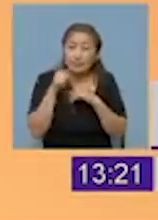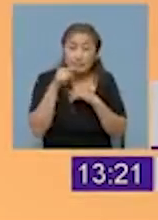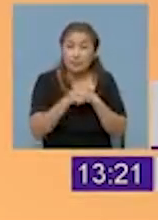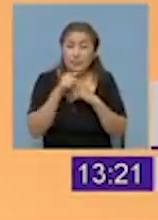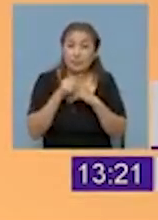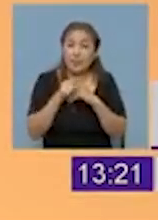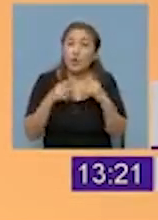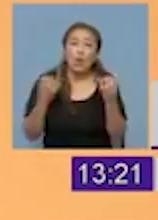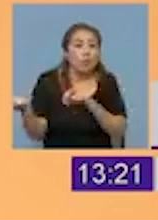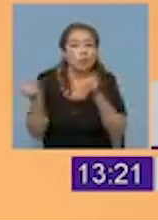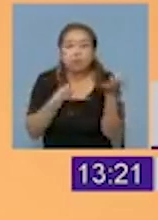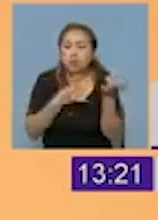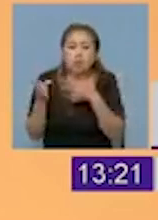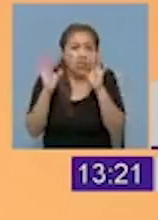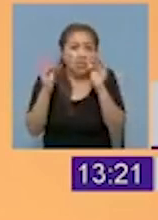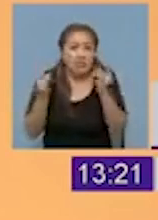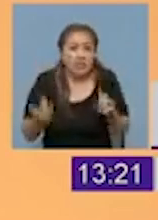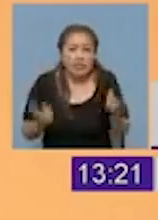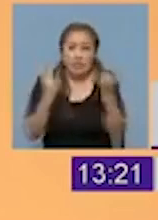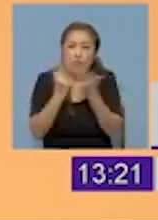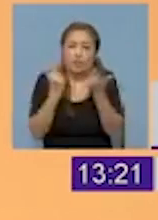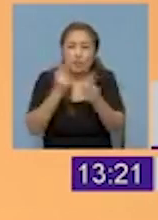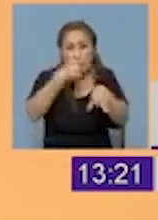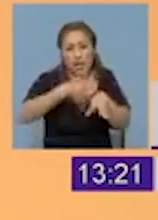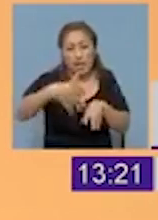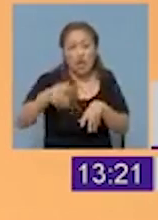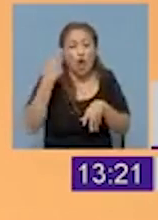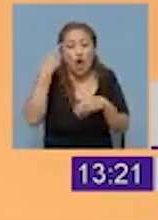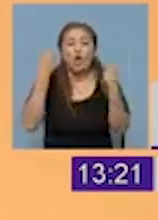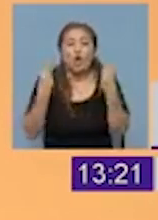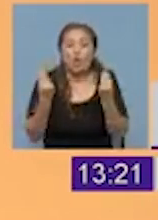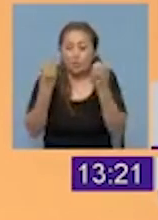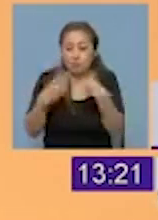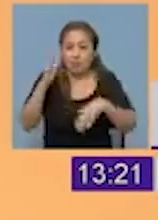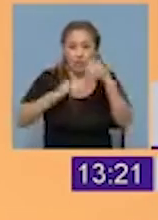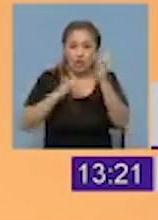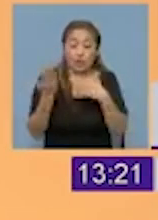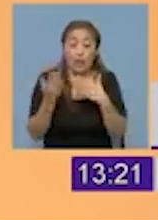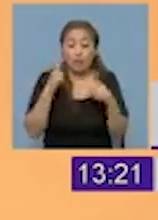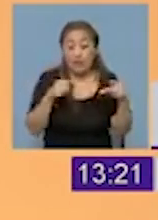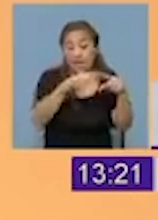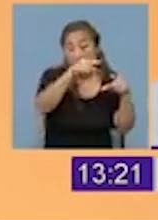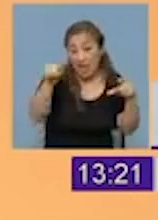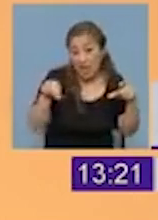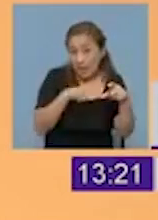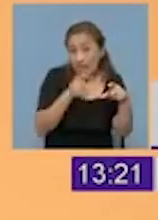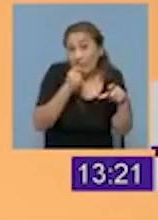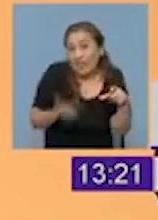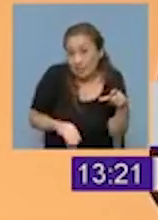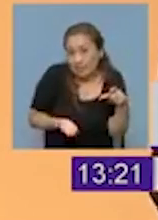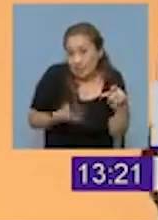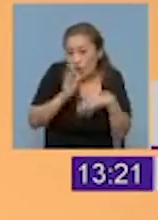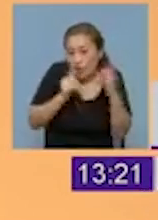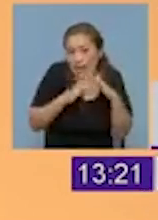debates muy muy duros porque era así como empezamos de control bueno empecemos por una manzana que sería lo más fácil desde la